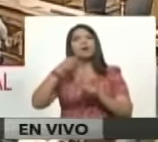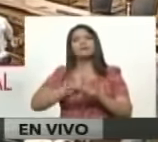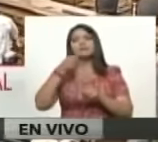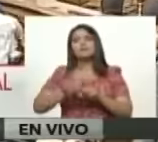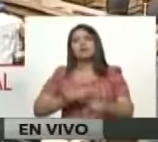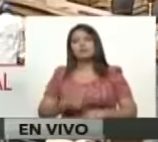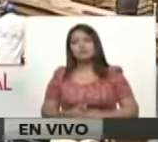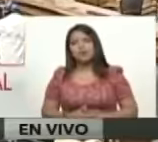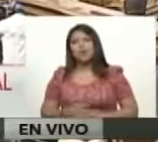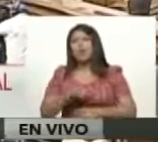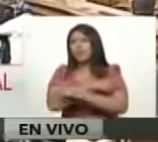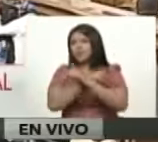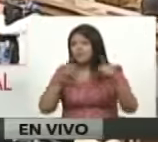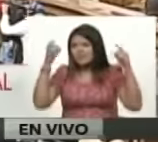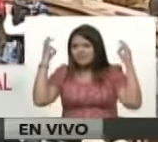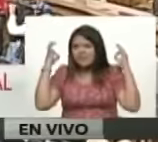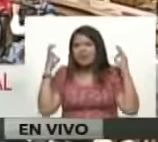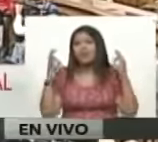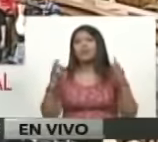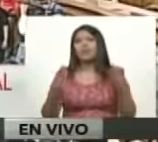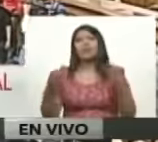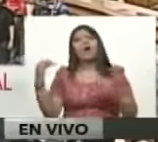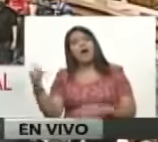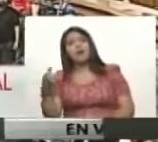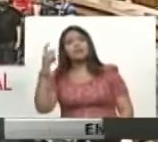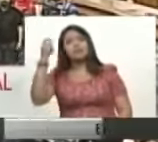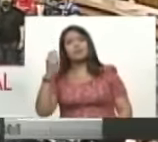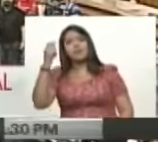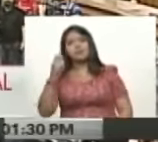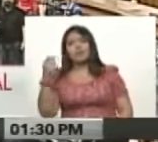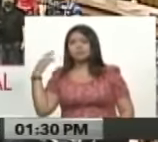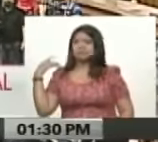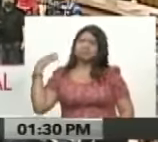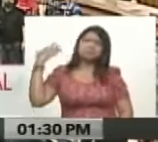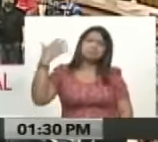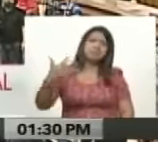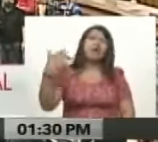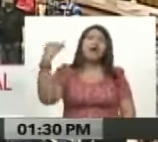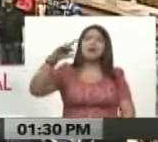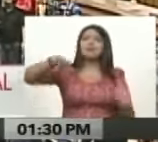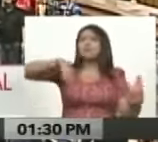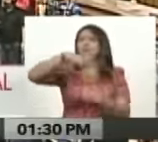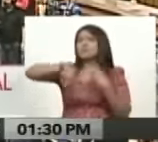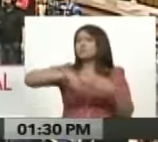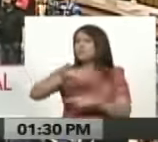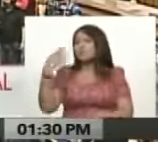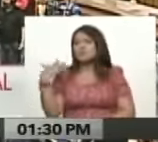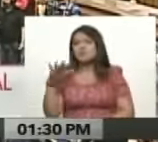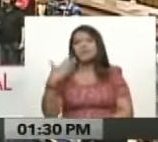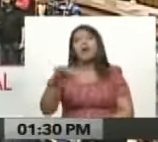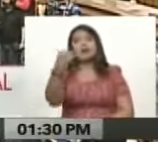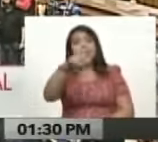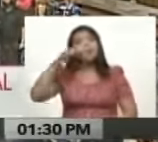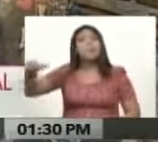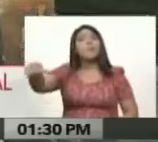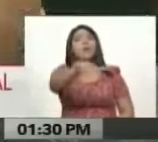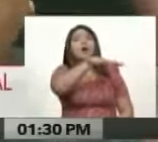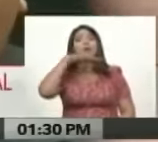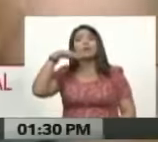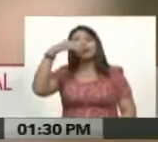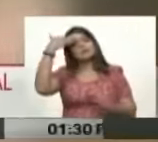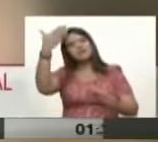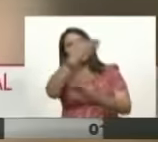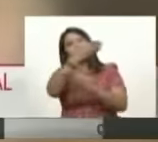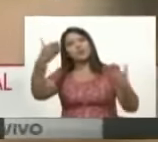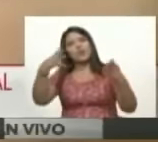más. Tengan la seguridad que hay diputados para rato, que hay revolución para rato y que hay pueblo para rato. Saludos